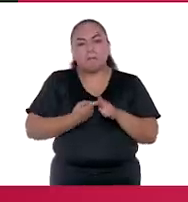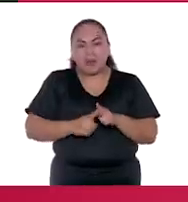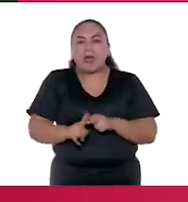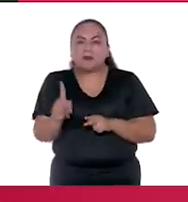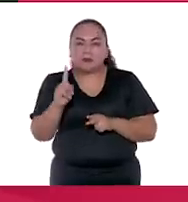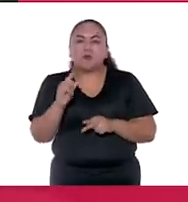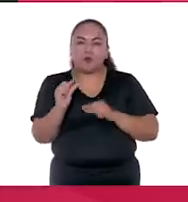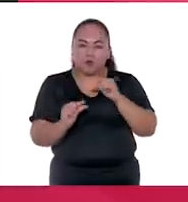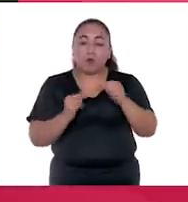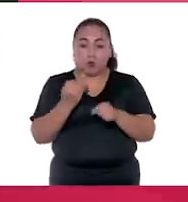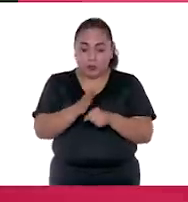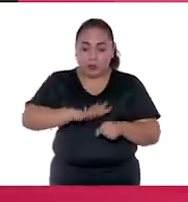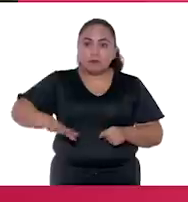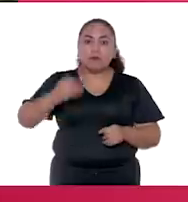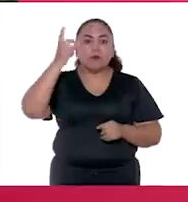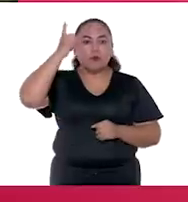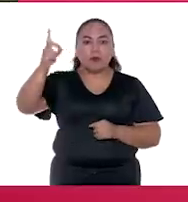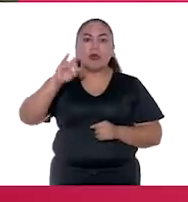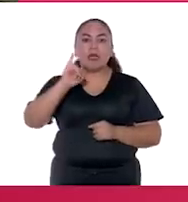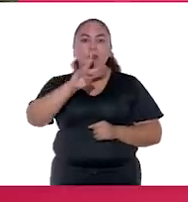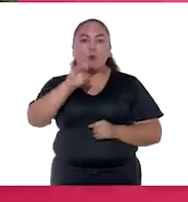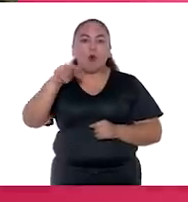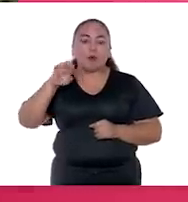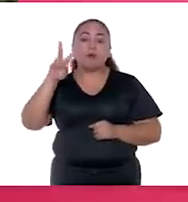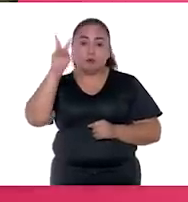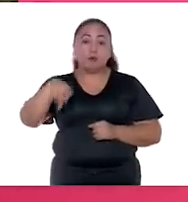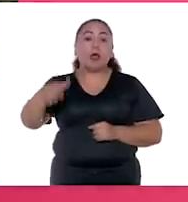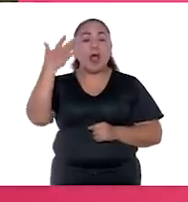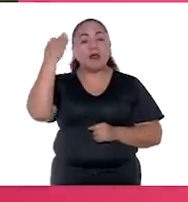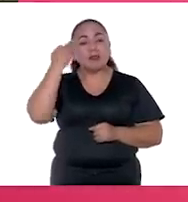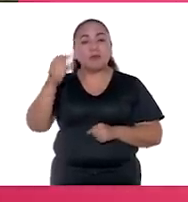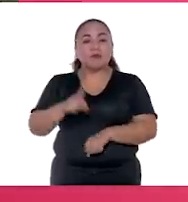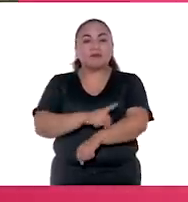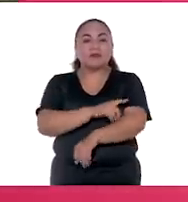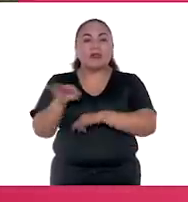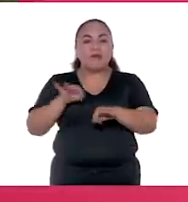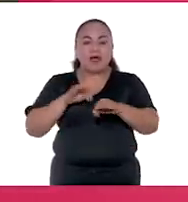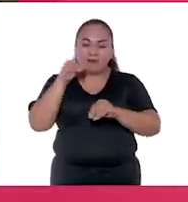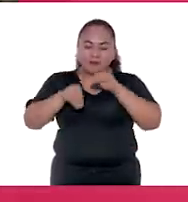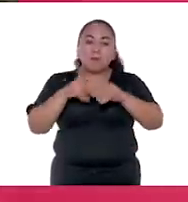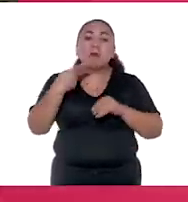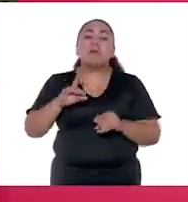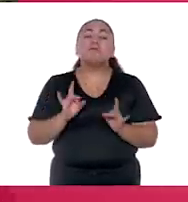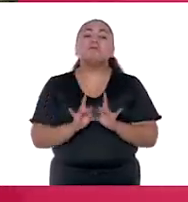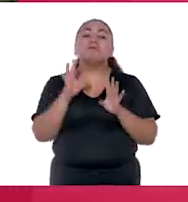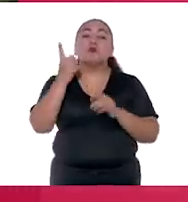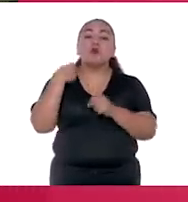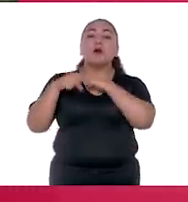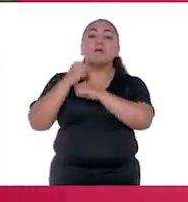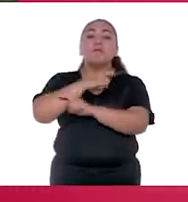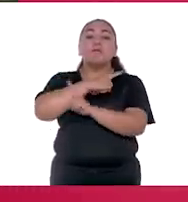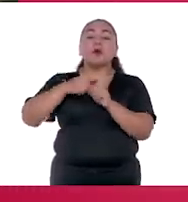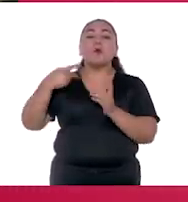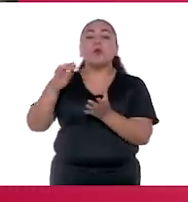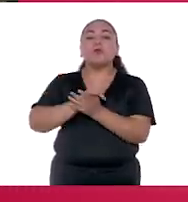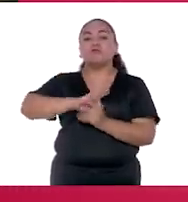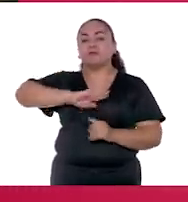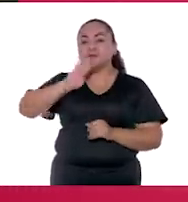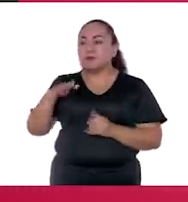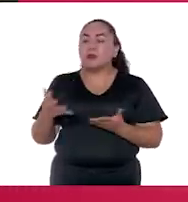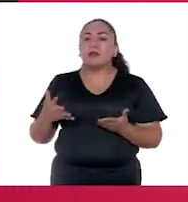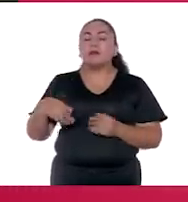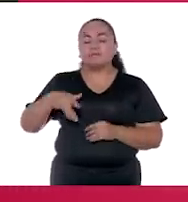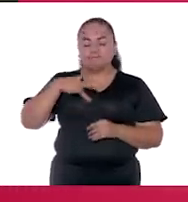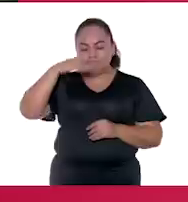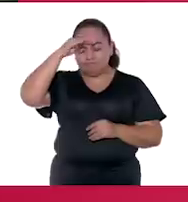Estamos en los terrenos de Ivón. Solía trabajarlo su esposo, pero desafortunadamente falleció hace año y medio. En honor a su